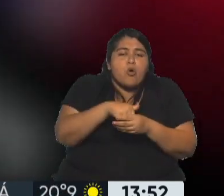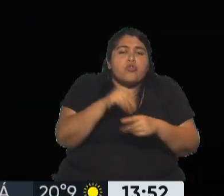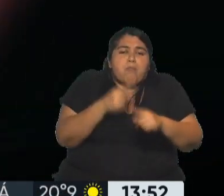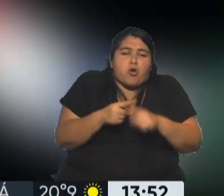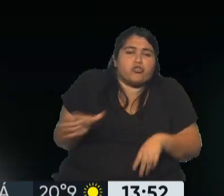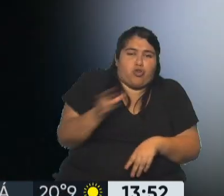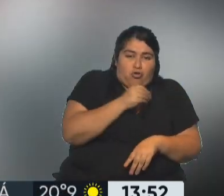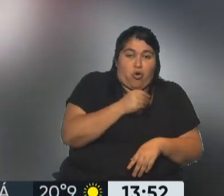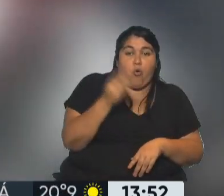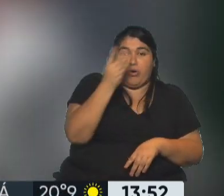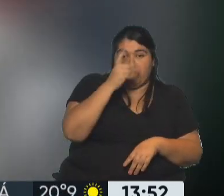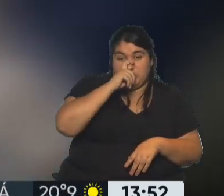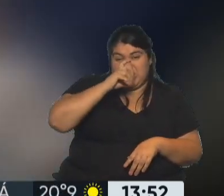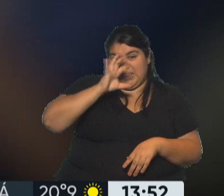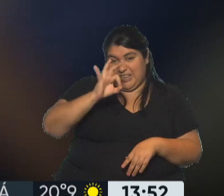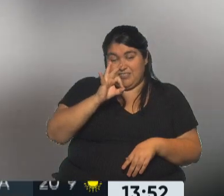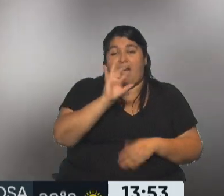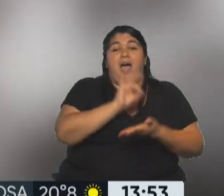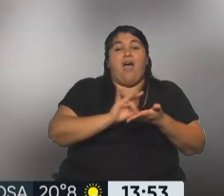los 470 diputados.